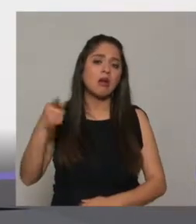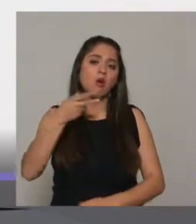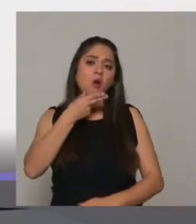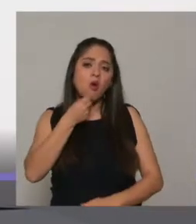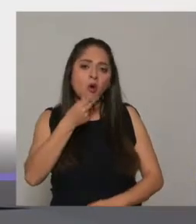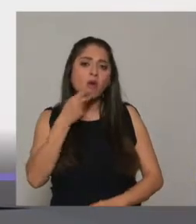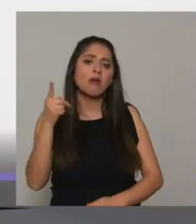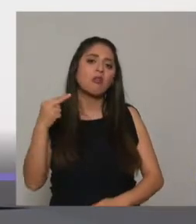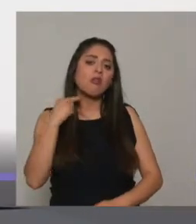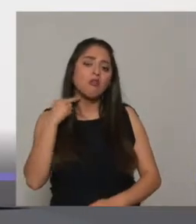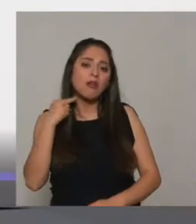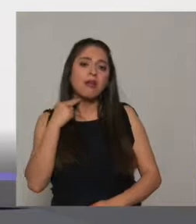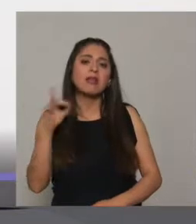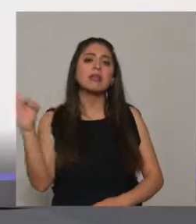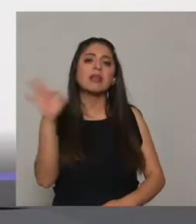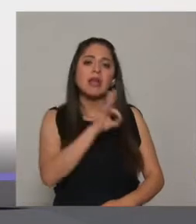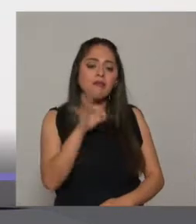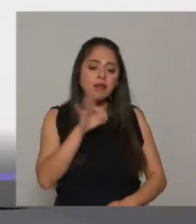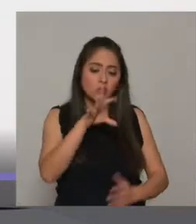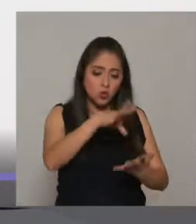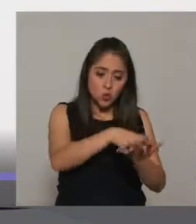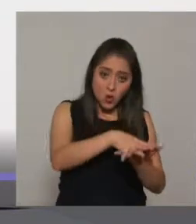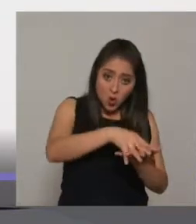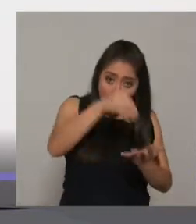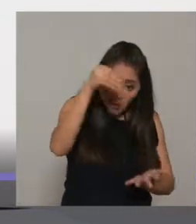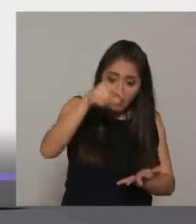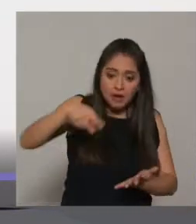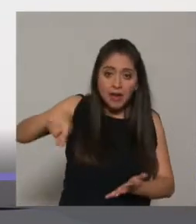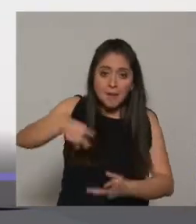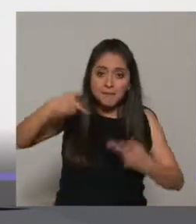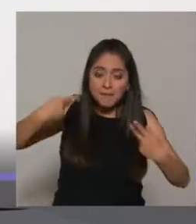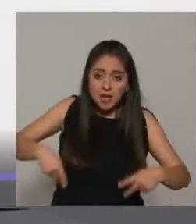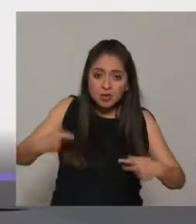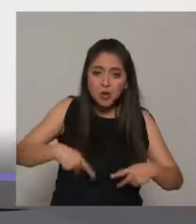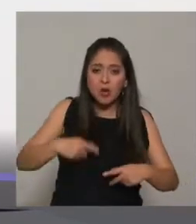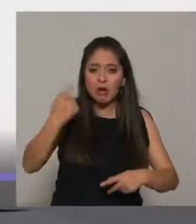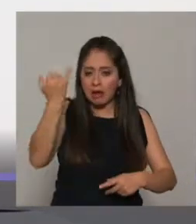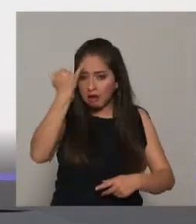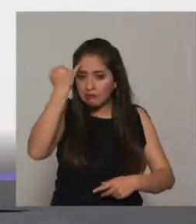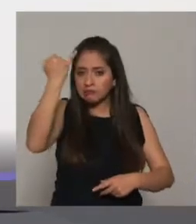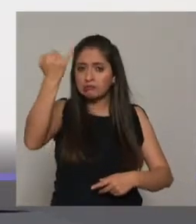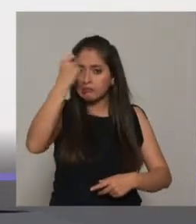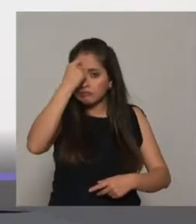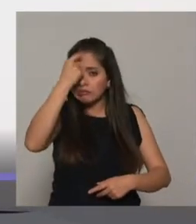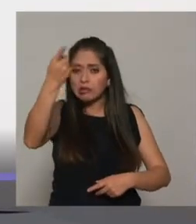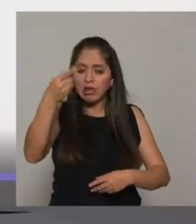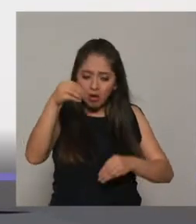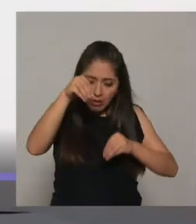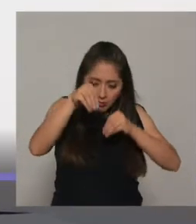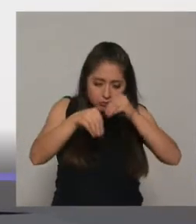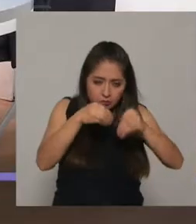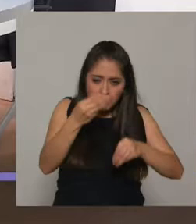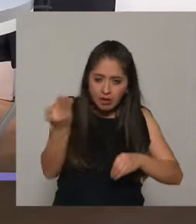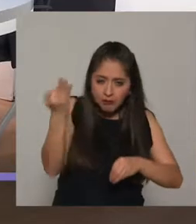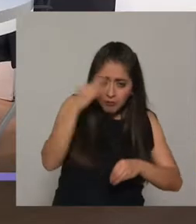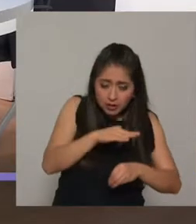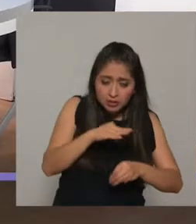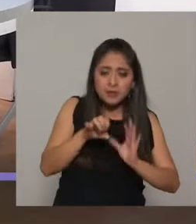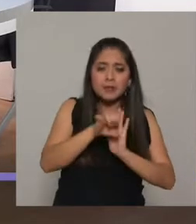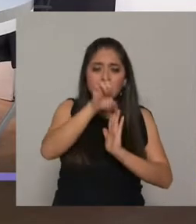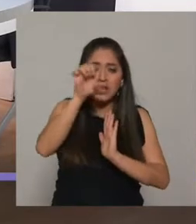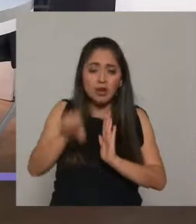una copia, alterarla, modificarla o hacerla ahí. ¿Y en el caso de que aparezca más de un